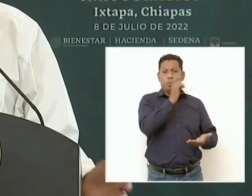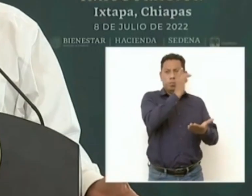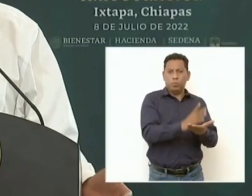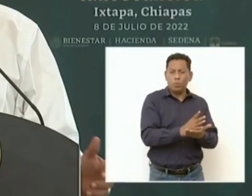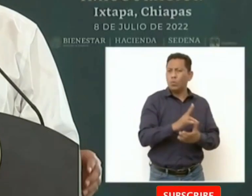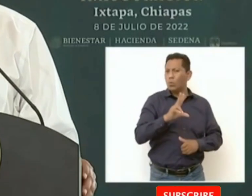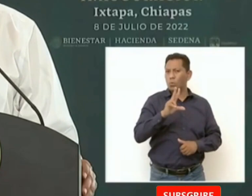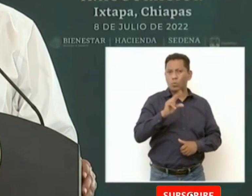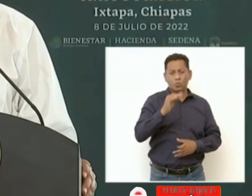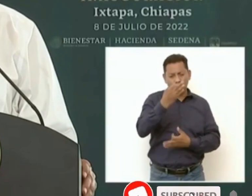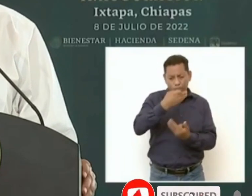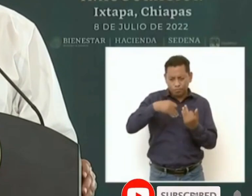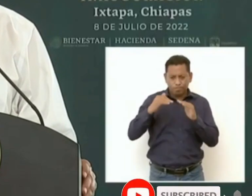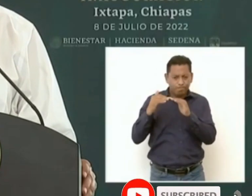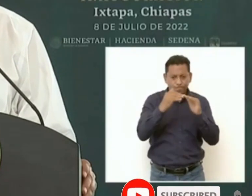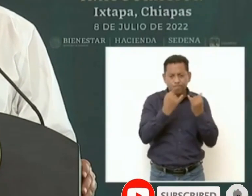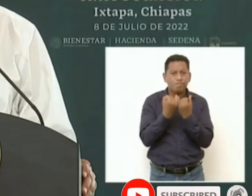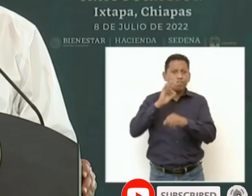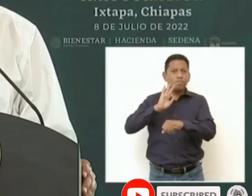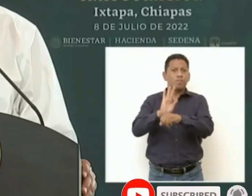Y eso es lo que estamos haciendo